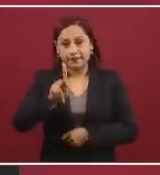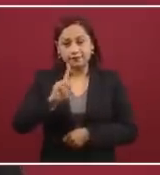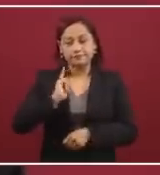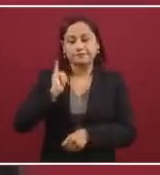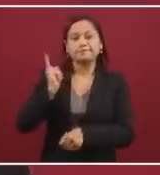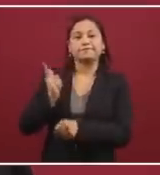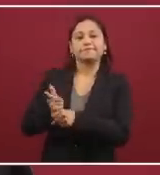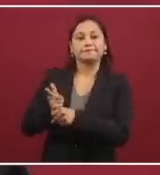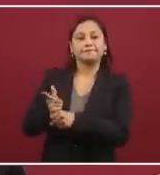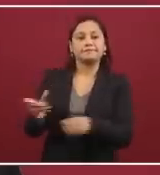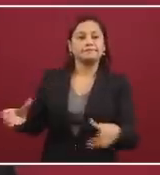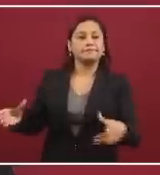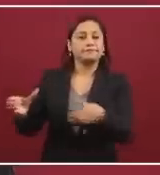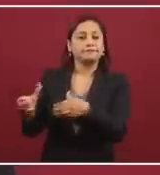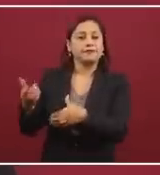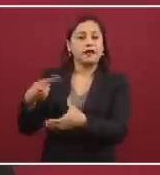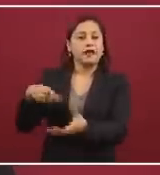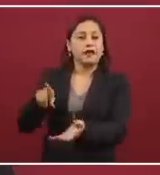ya